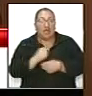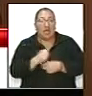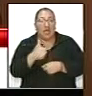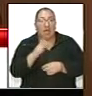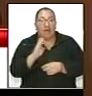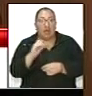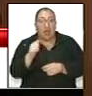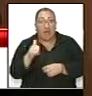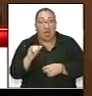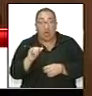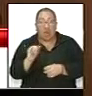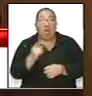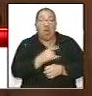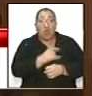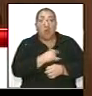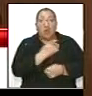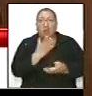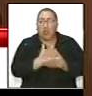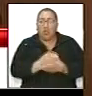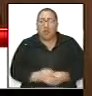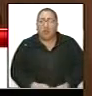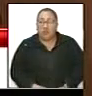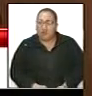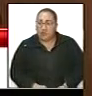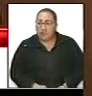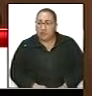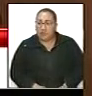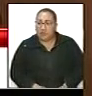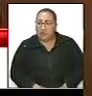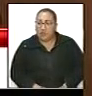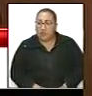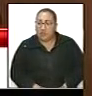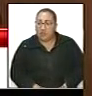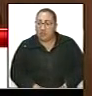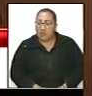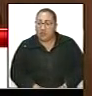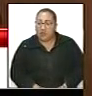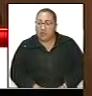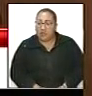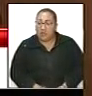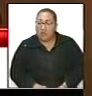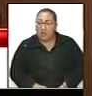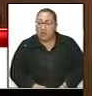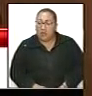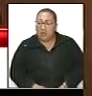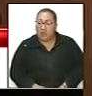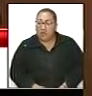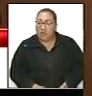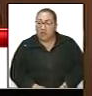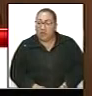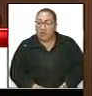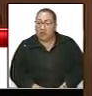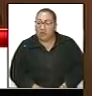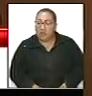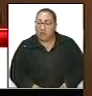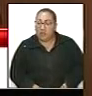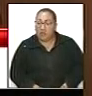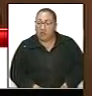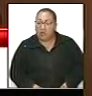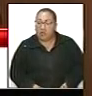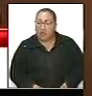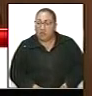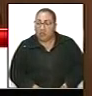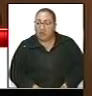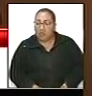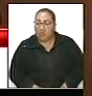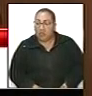un problema grave en la universidad y quisiera saber si SUNEDU tiene algún tipo de prerrogativa para poder incidir en